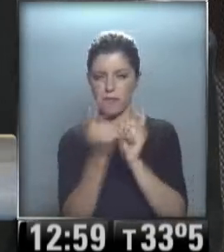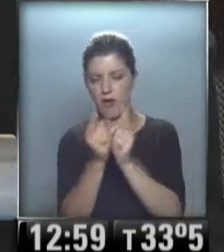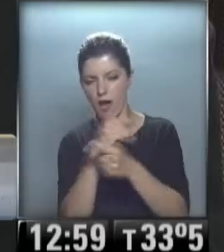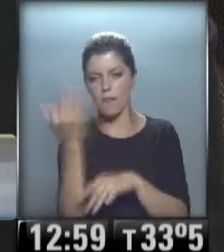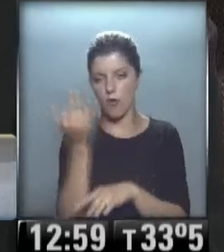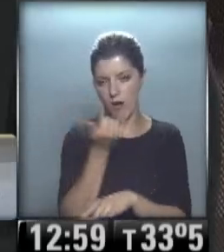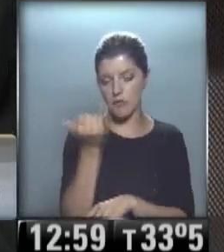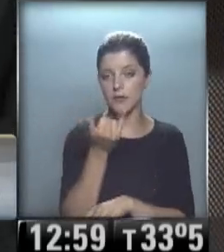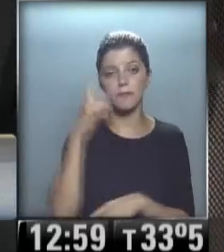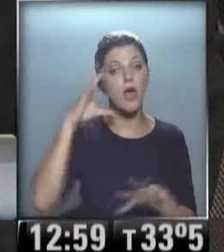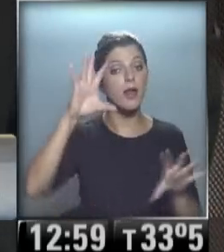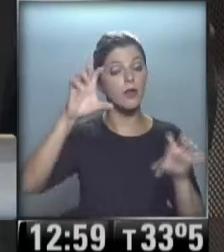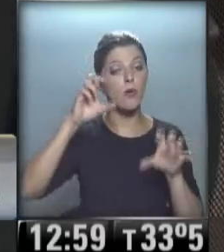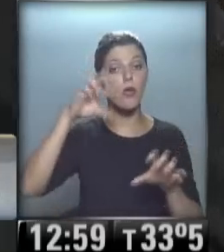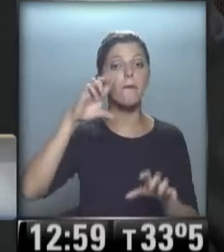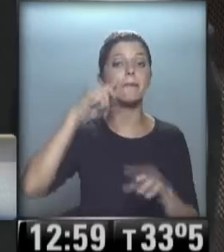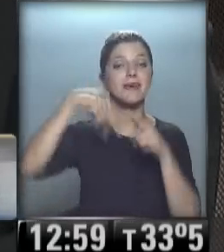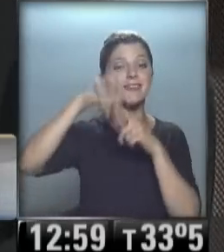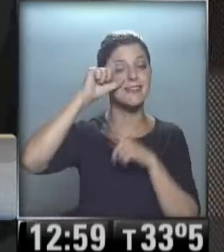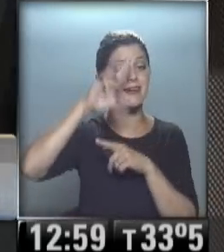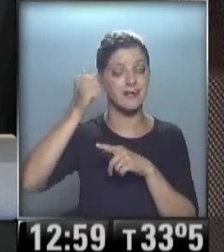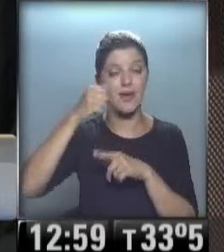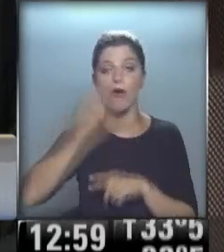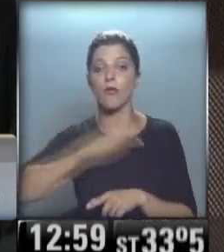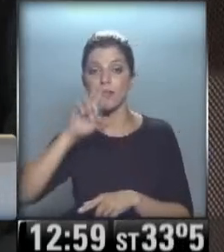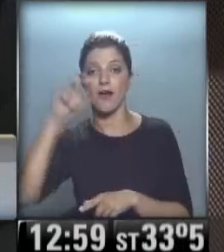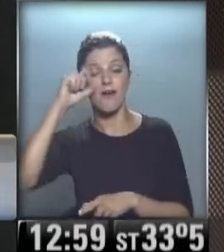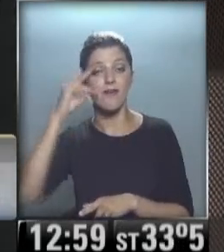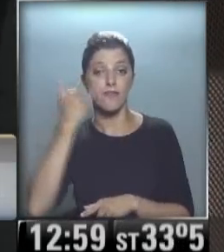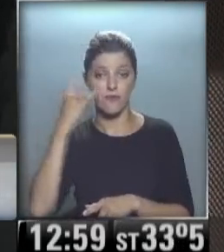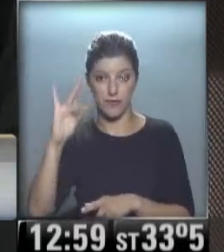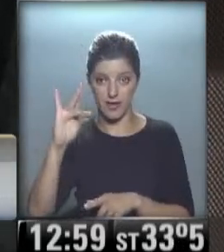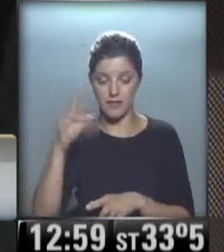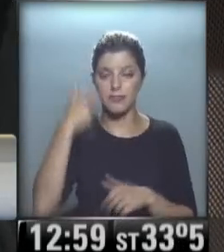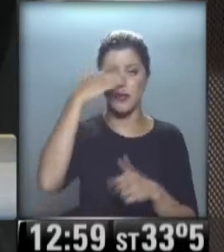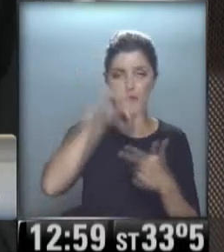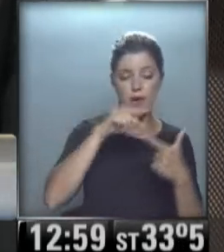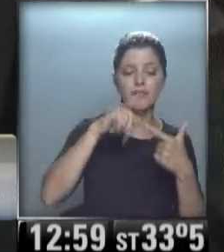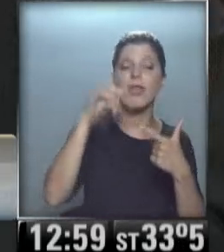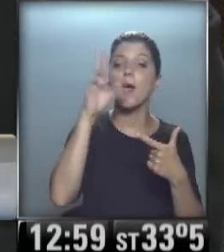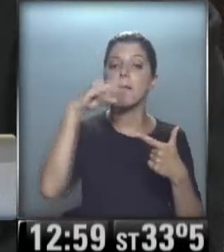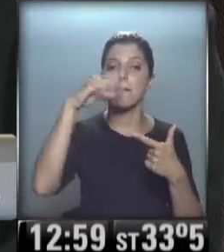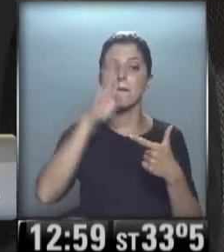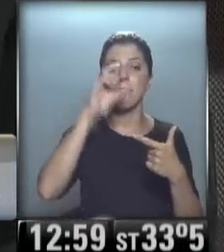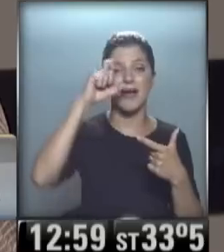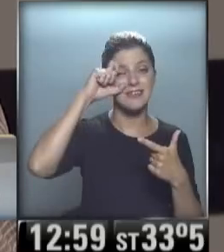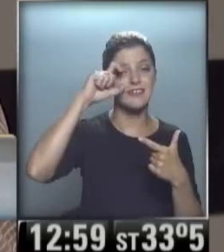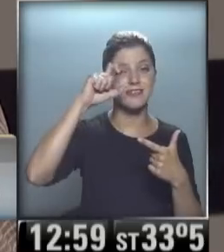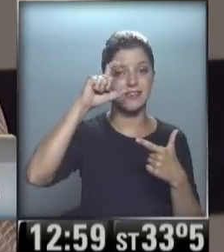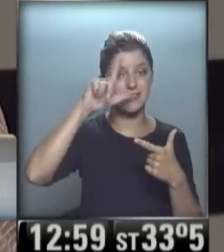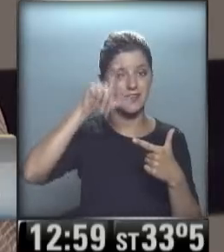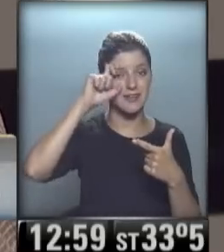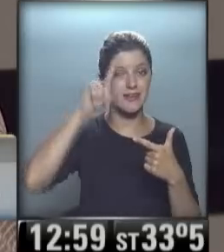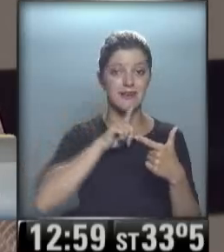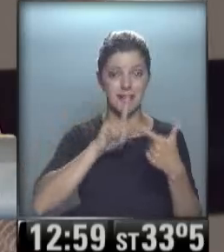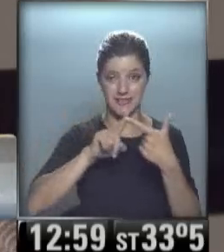eh Piñera contra frey la última las anteriores la de velet cuando le gana a Piñera que no había ganado en primera vuelta